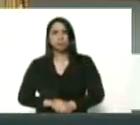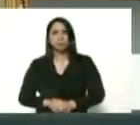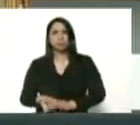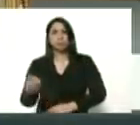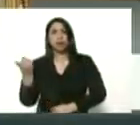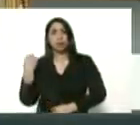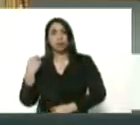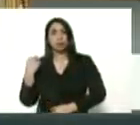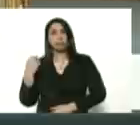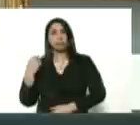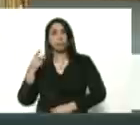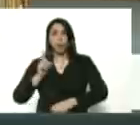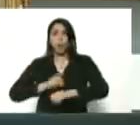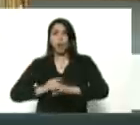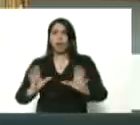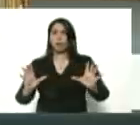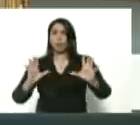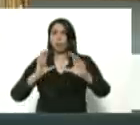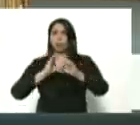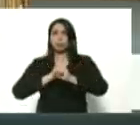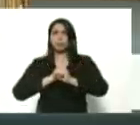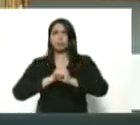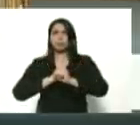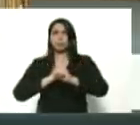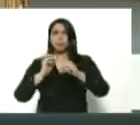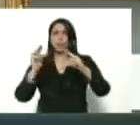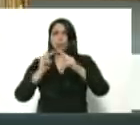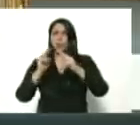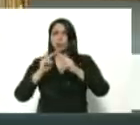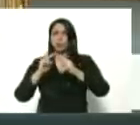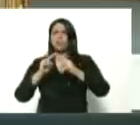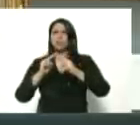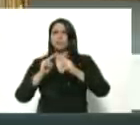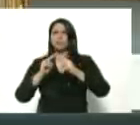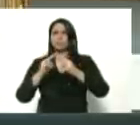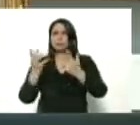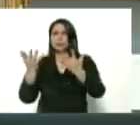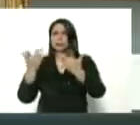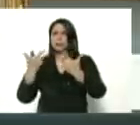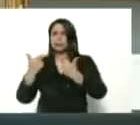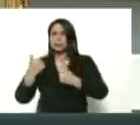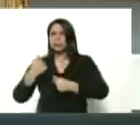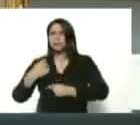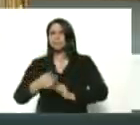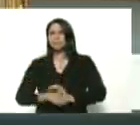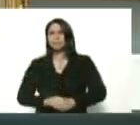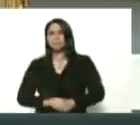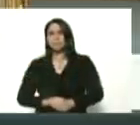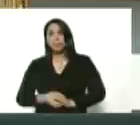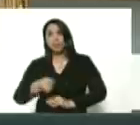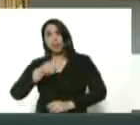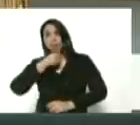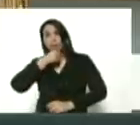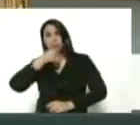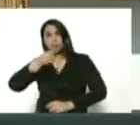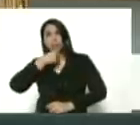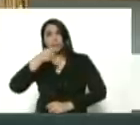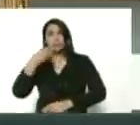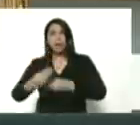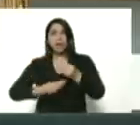Ayer en horas de la noche conocimos de primera mano una entrevista